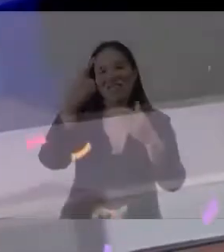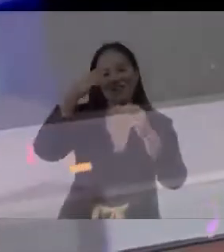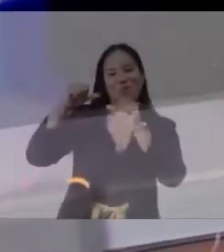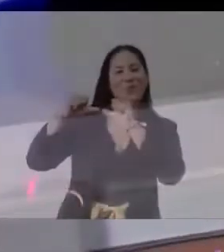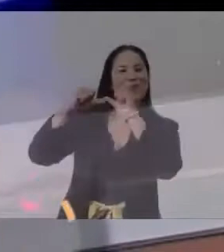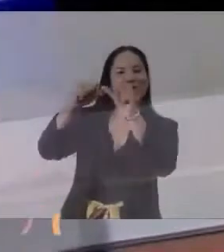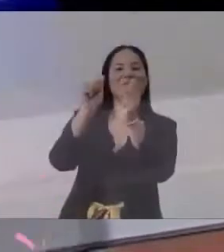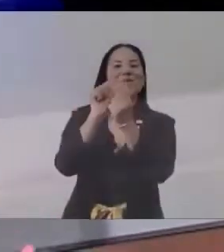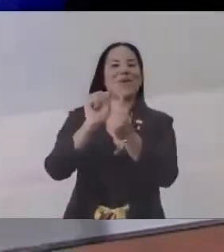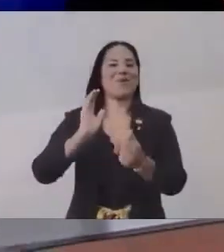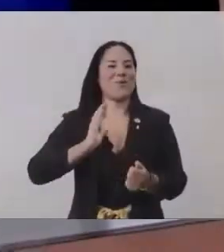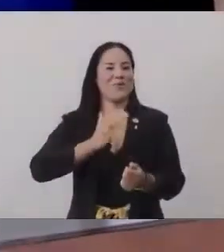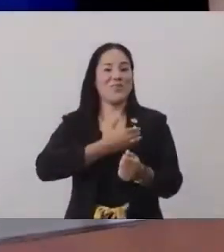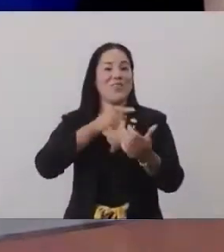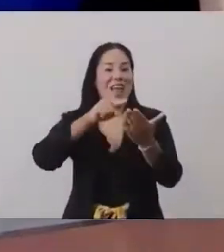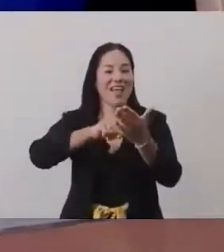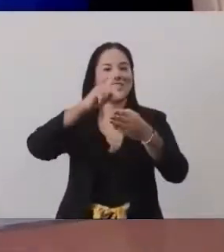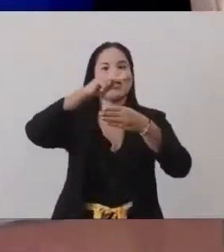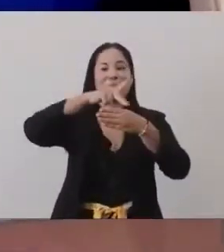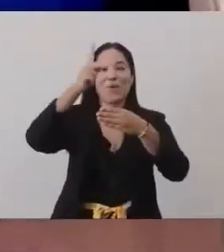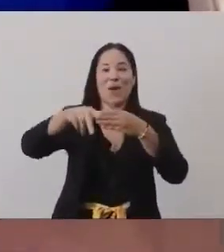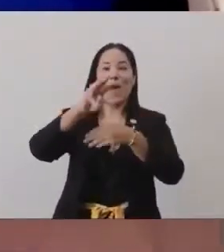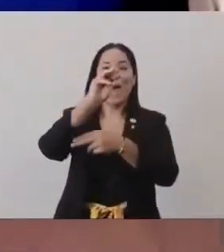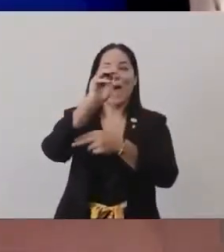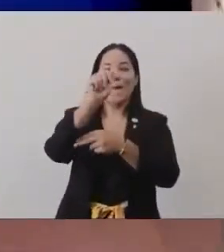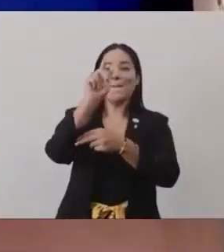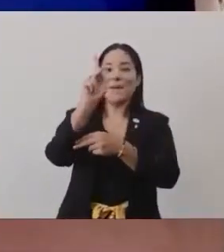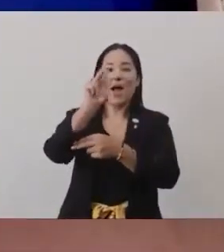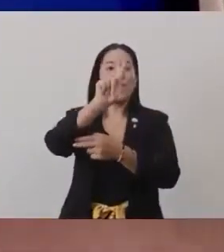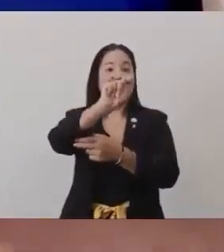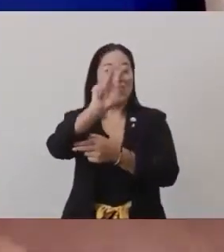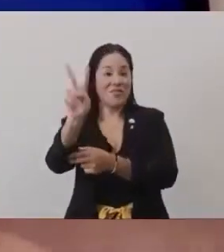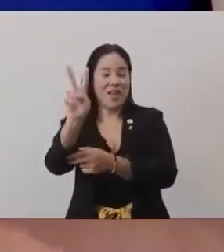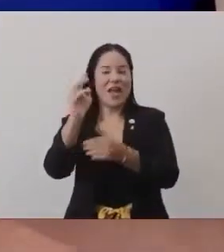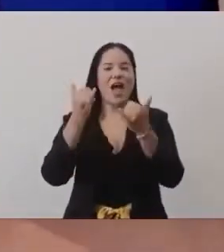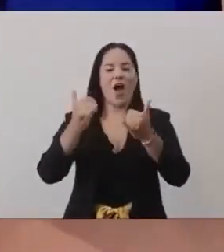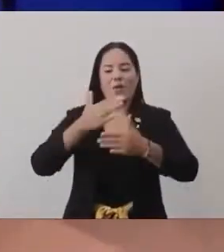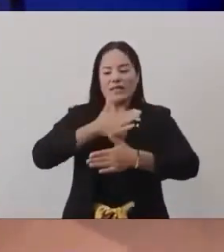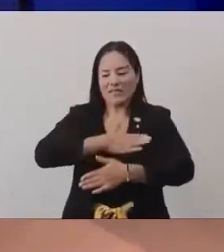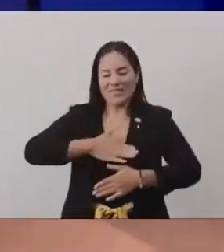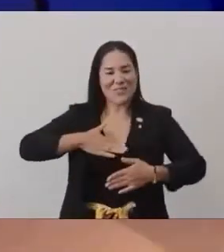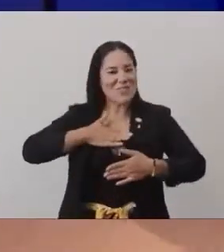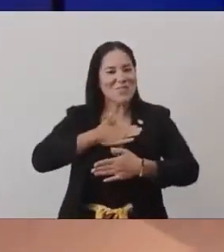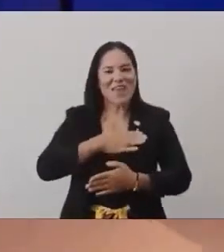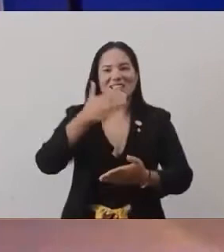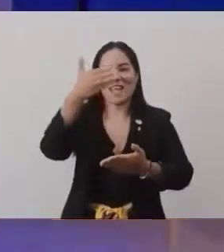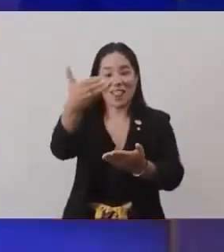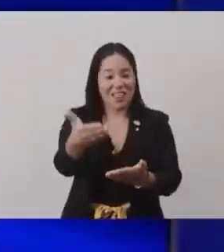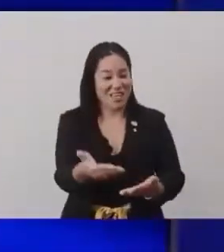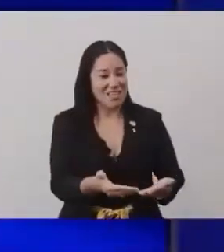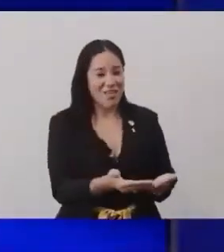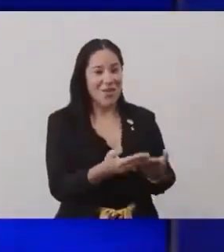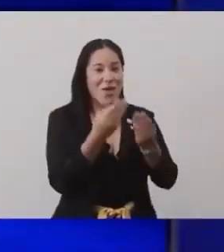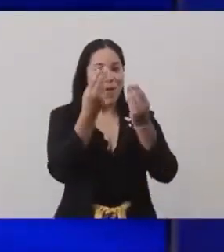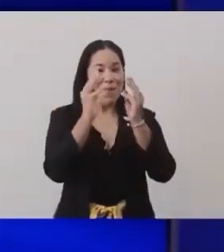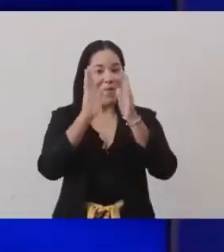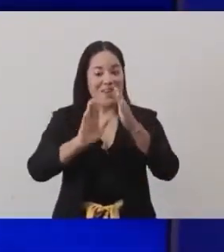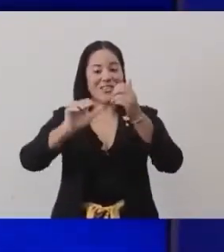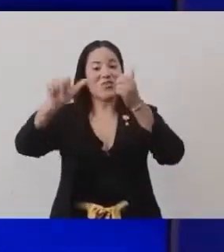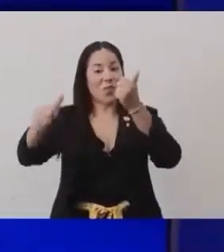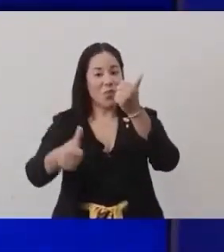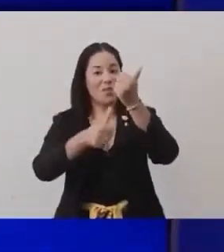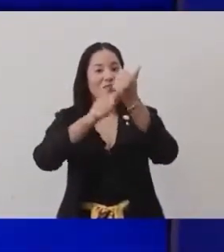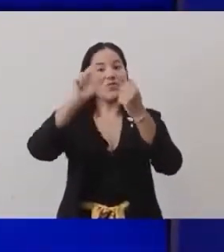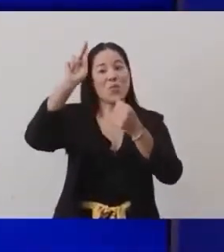Continuar con nosotros en este su programa MAP TV. Y ahora tengo el placer de recibir al ministro de Administración Pública,